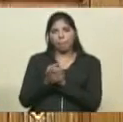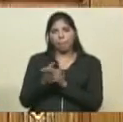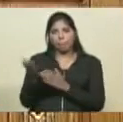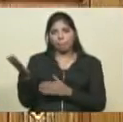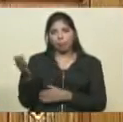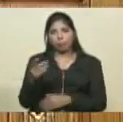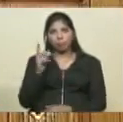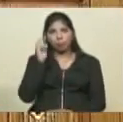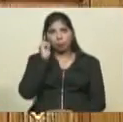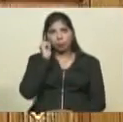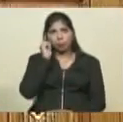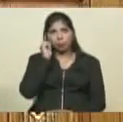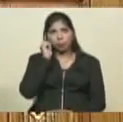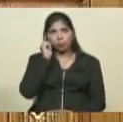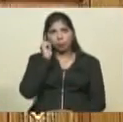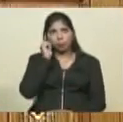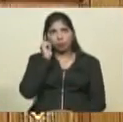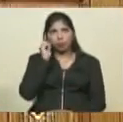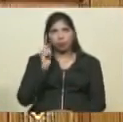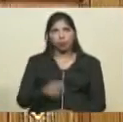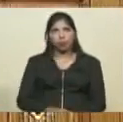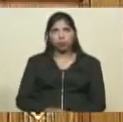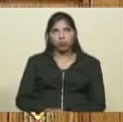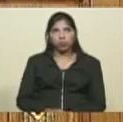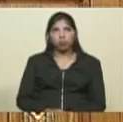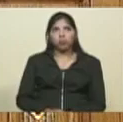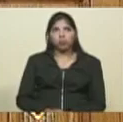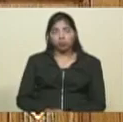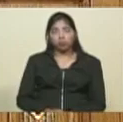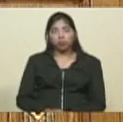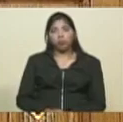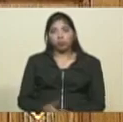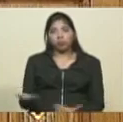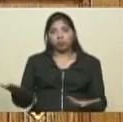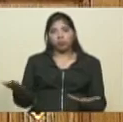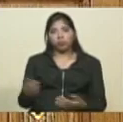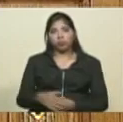Mijoa, razón por la cual debemos hacer ese reconocimiento público